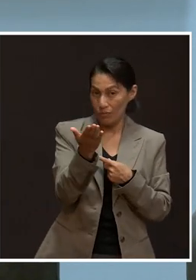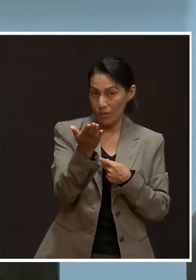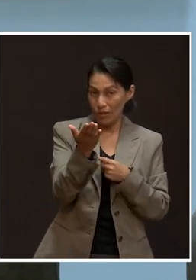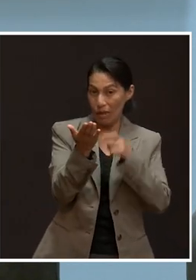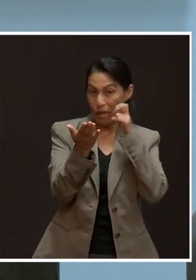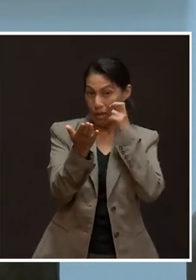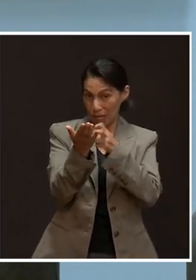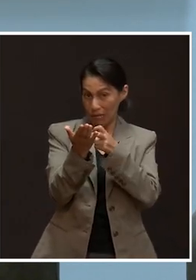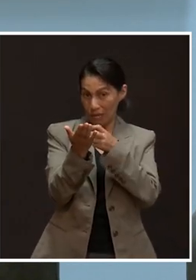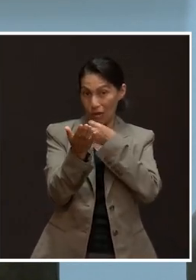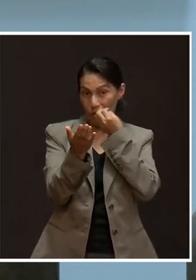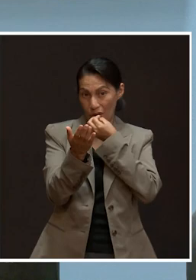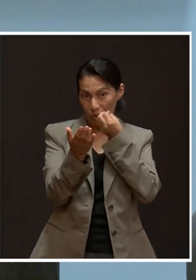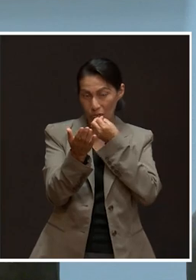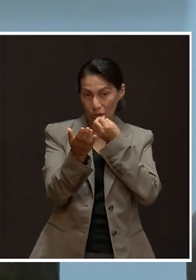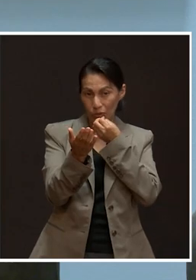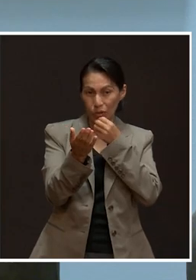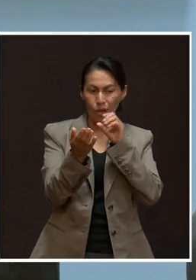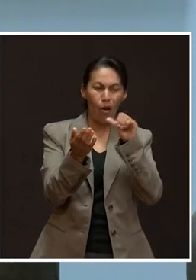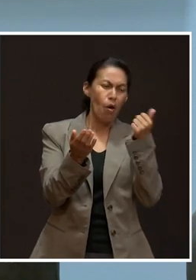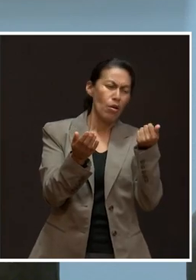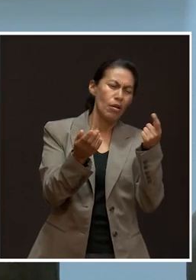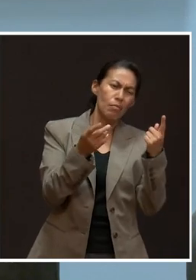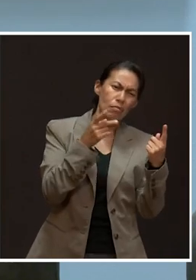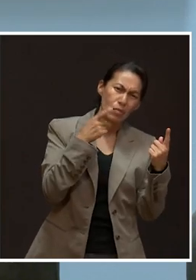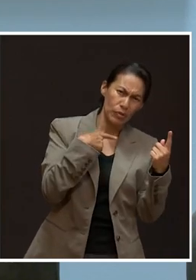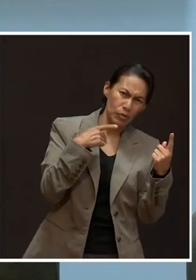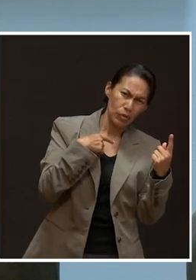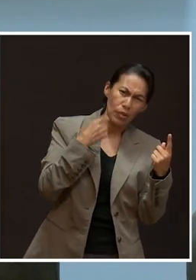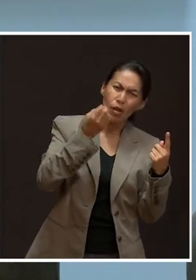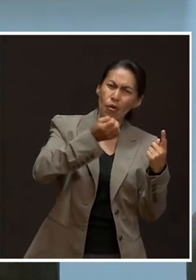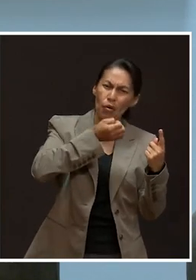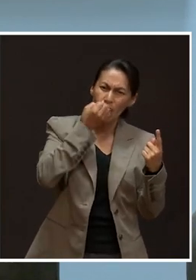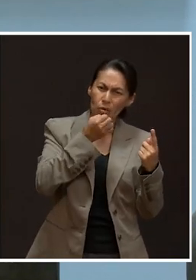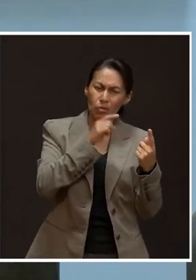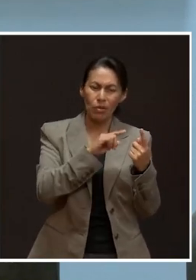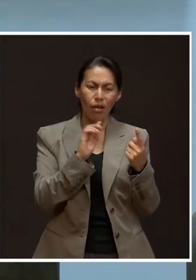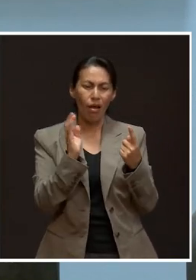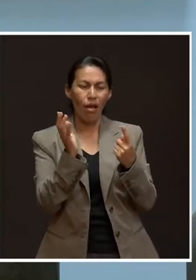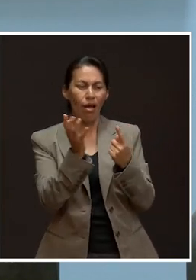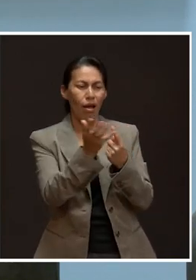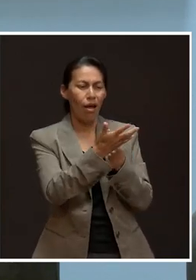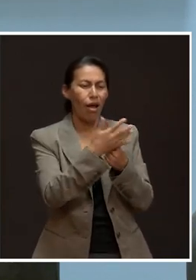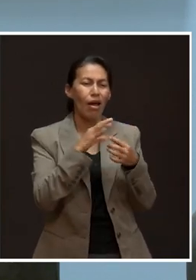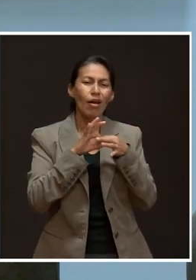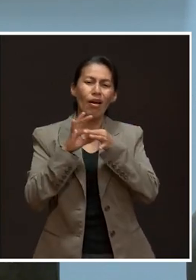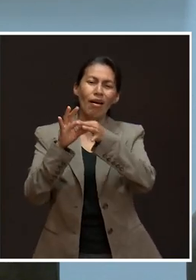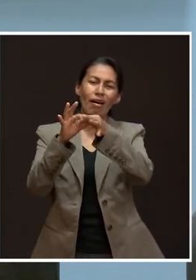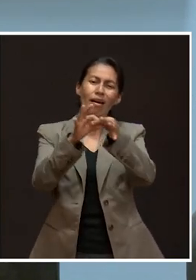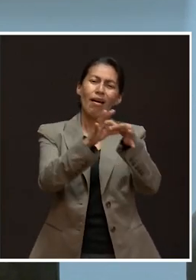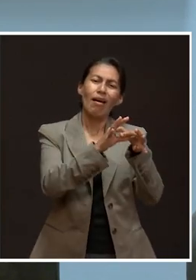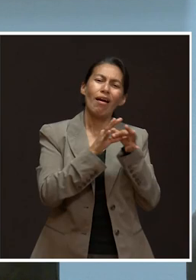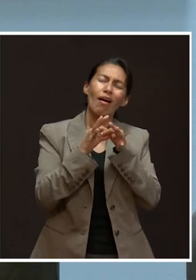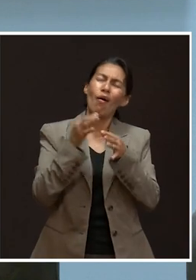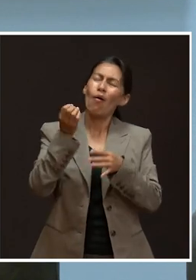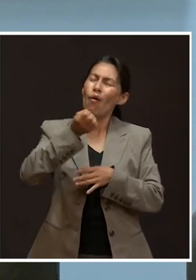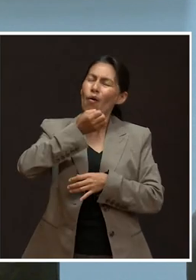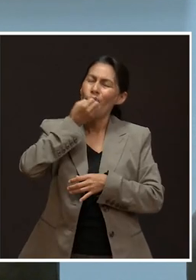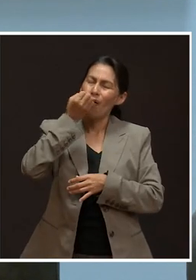orar, y algunas veces hasta una tercera persona más, formando como una especie de